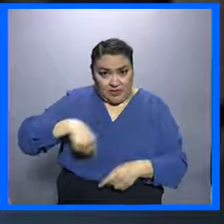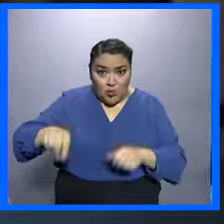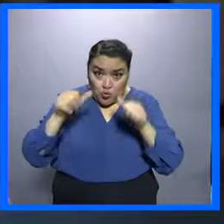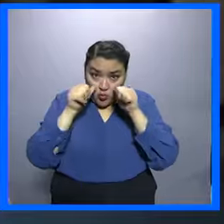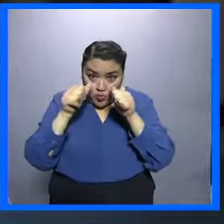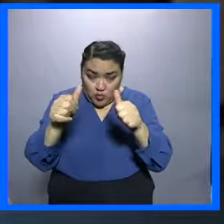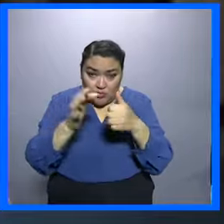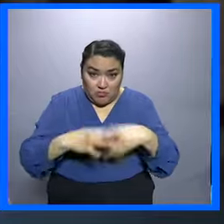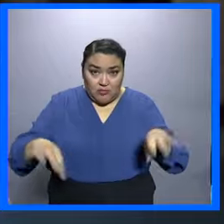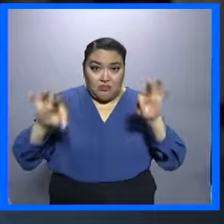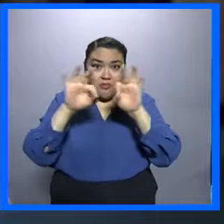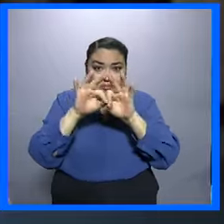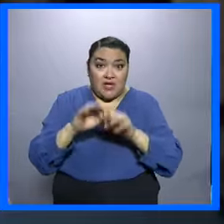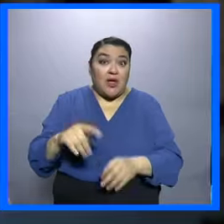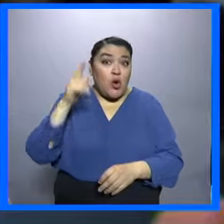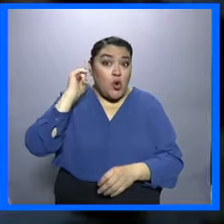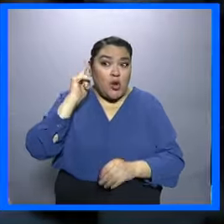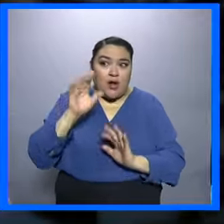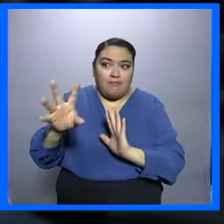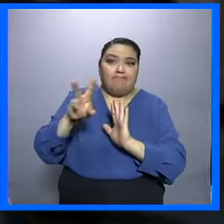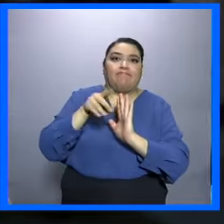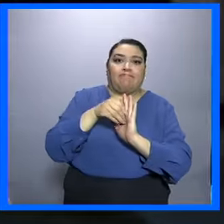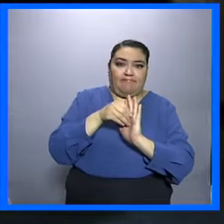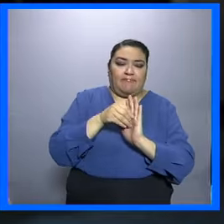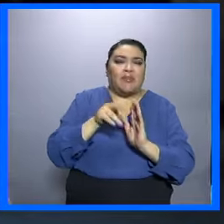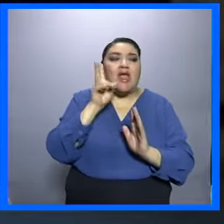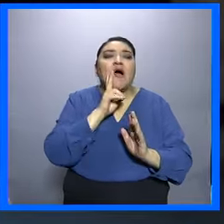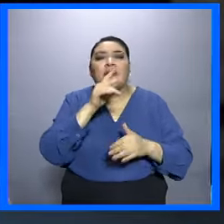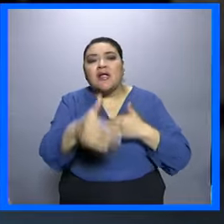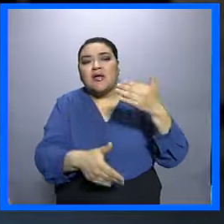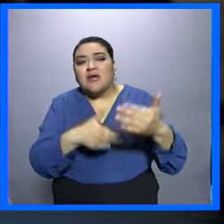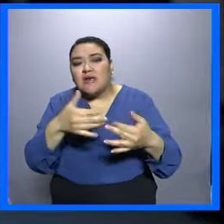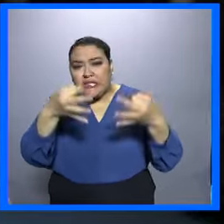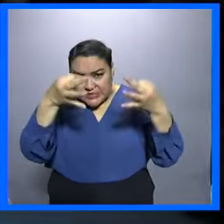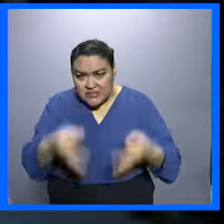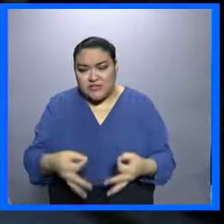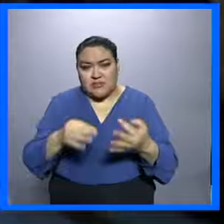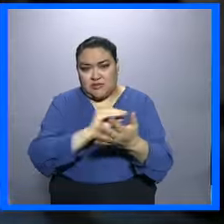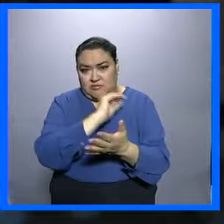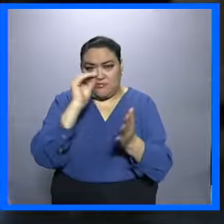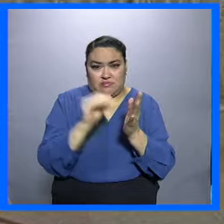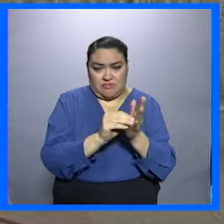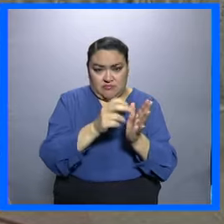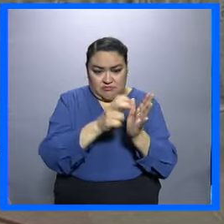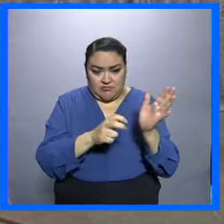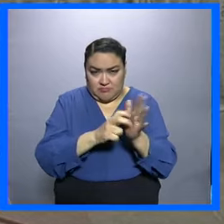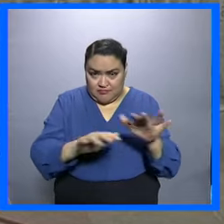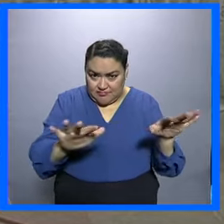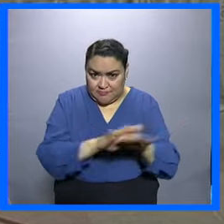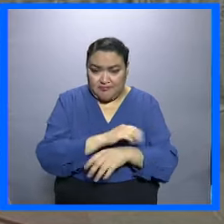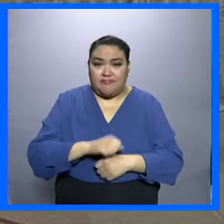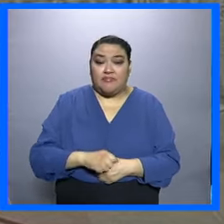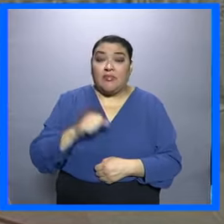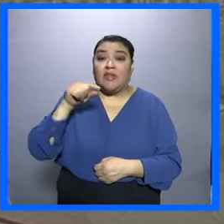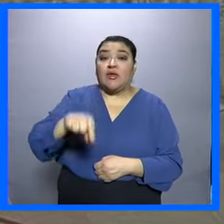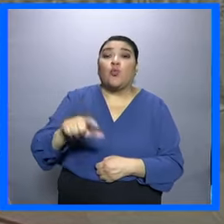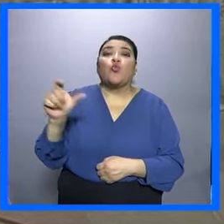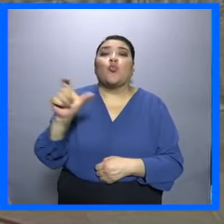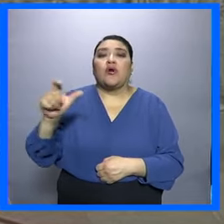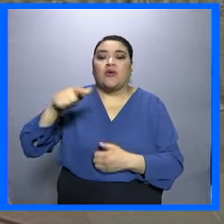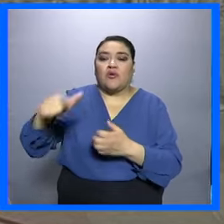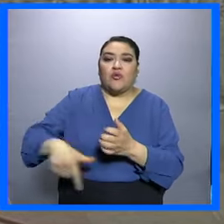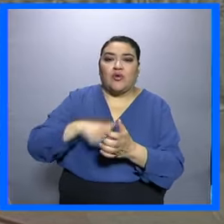Lo importante es que haya un seguimiento y que veamos verdaderamente plasmado algún ajuste. La audiencia se llevó a cabo en la